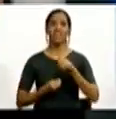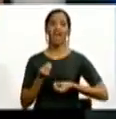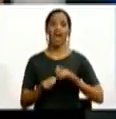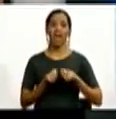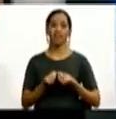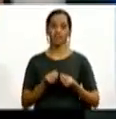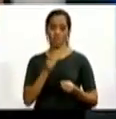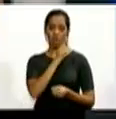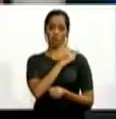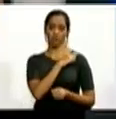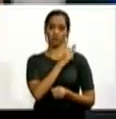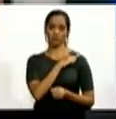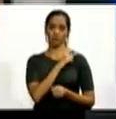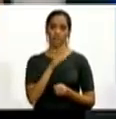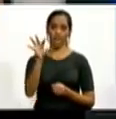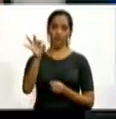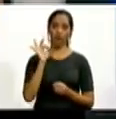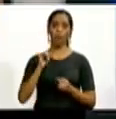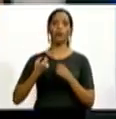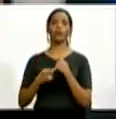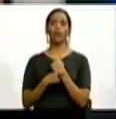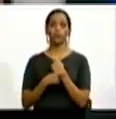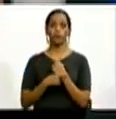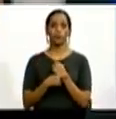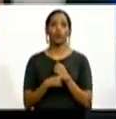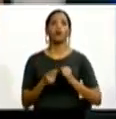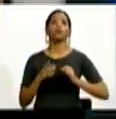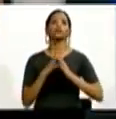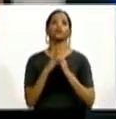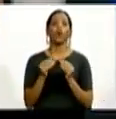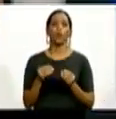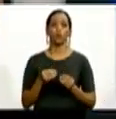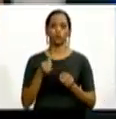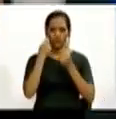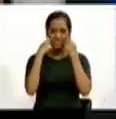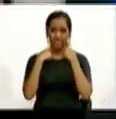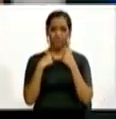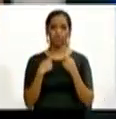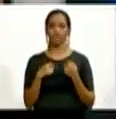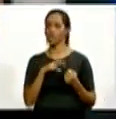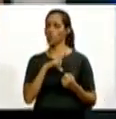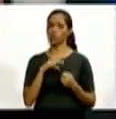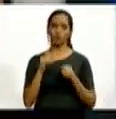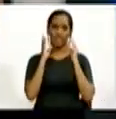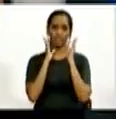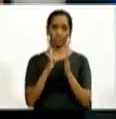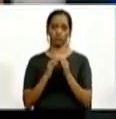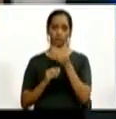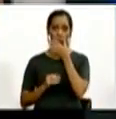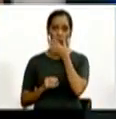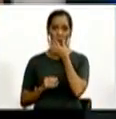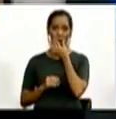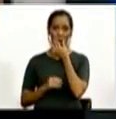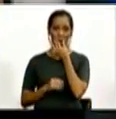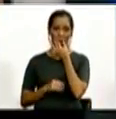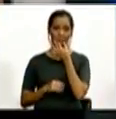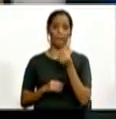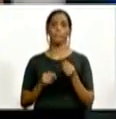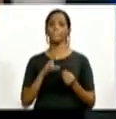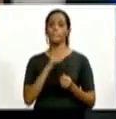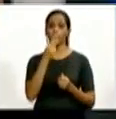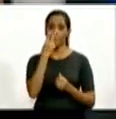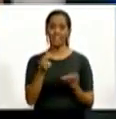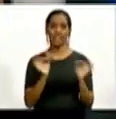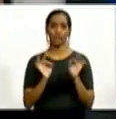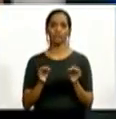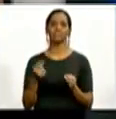las autoridades designadas por Guaidó. Todos se quejan de que no son asistidos, de que no los ha visitado